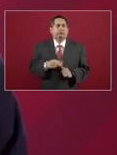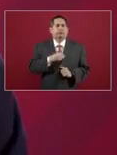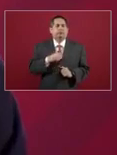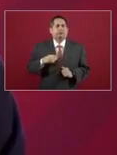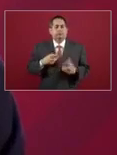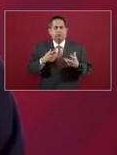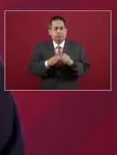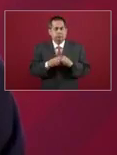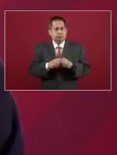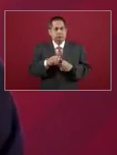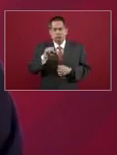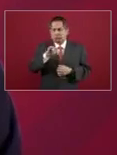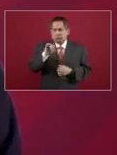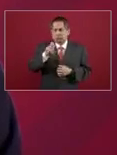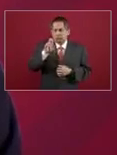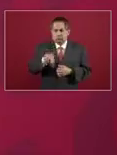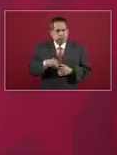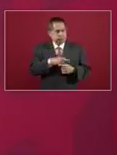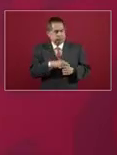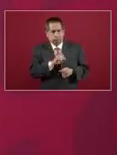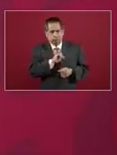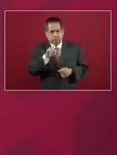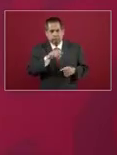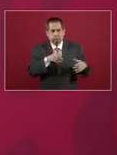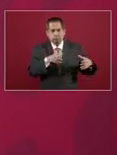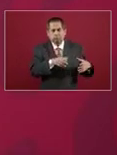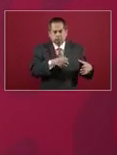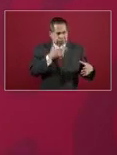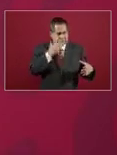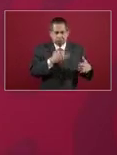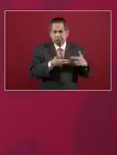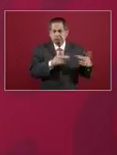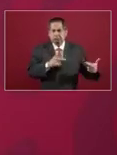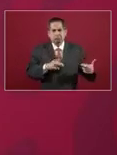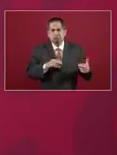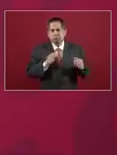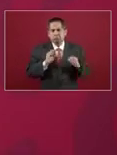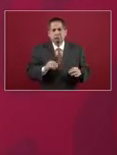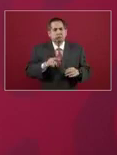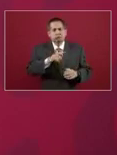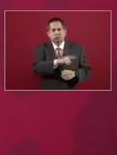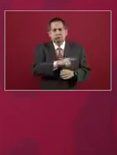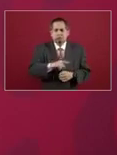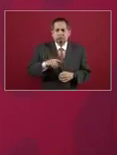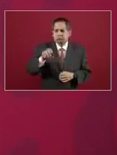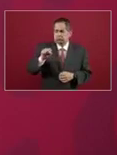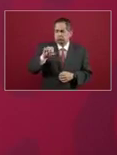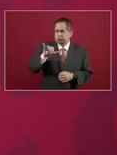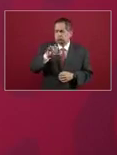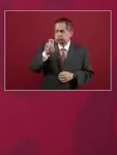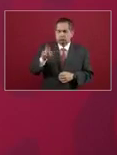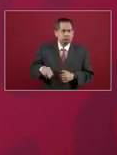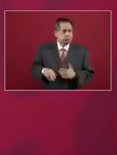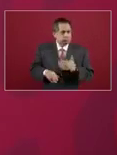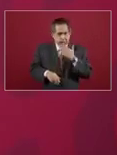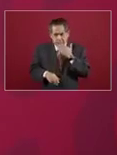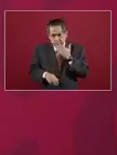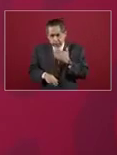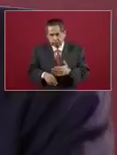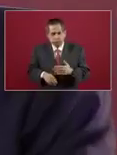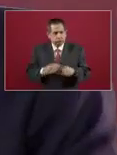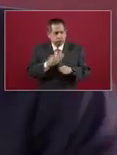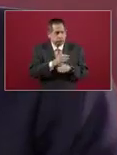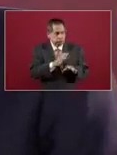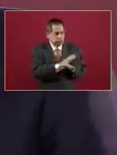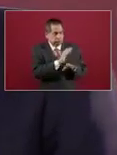integrantes del Poder Judicial, de manera especial con la Suprema Corte, que se está